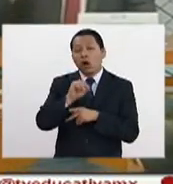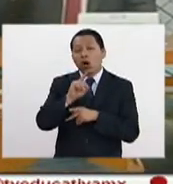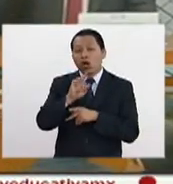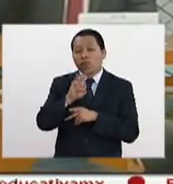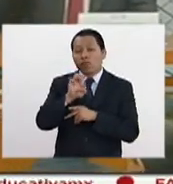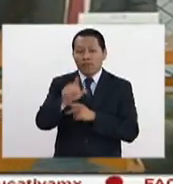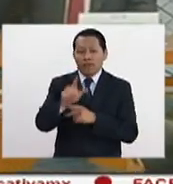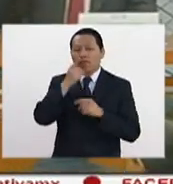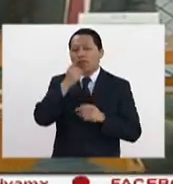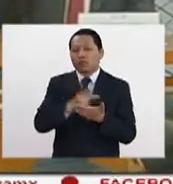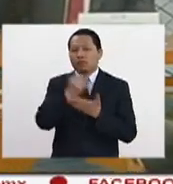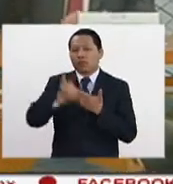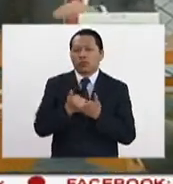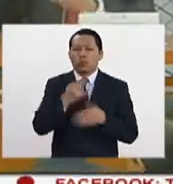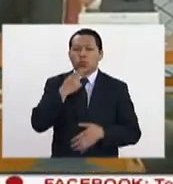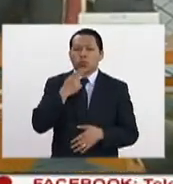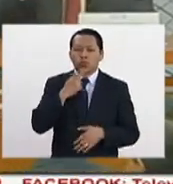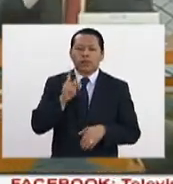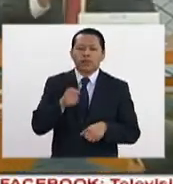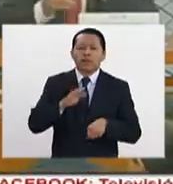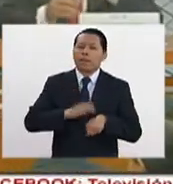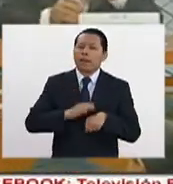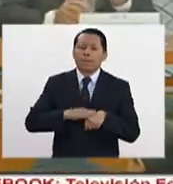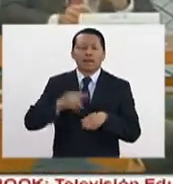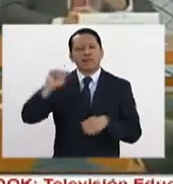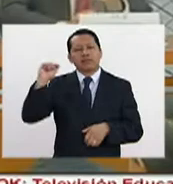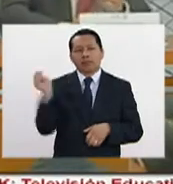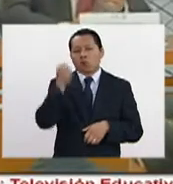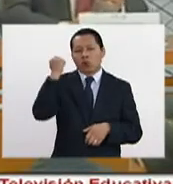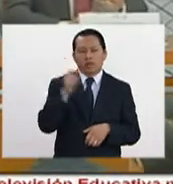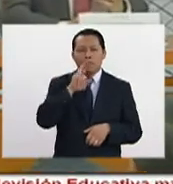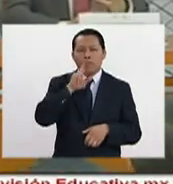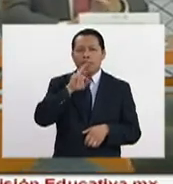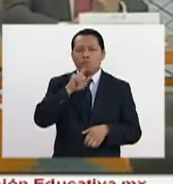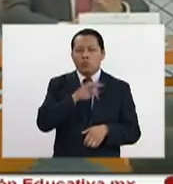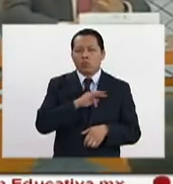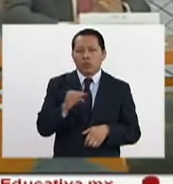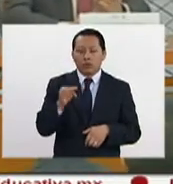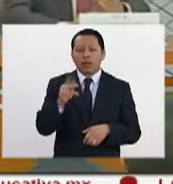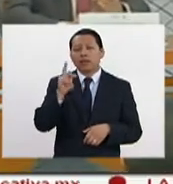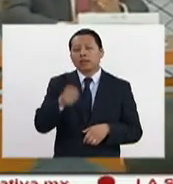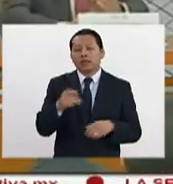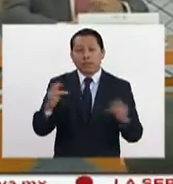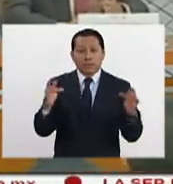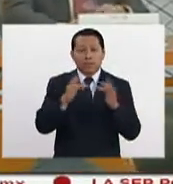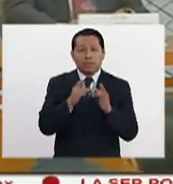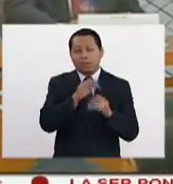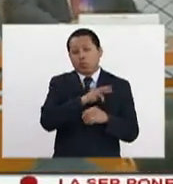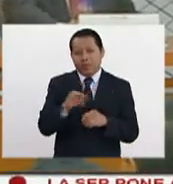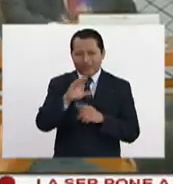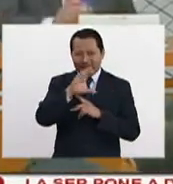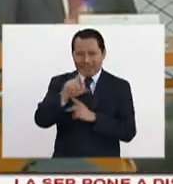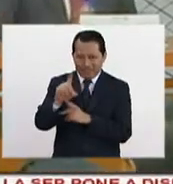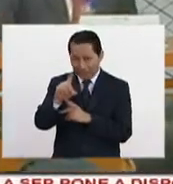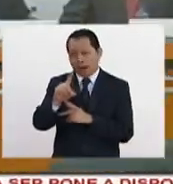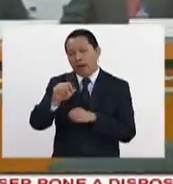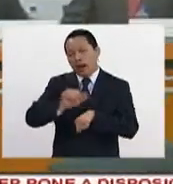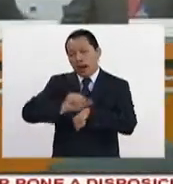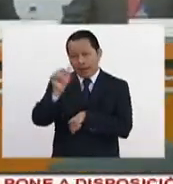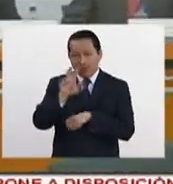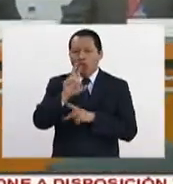este proyecto se va a utilizar la más avanzada tecnología con la que se cuenta en corriente directa de alto voltaje, que